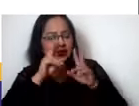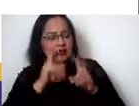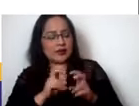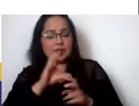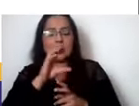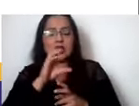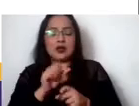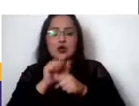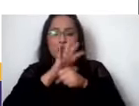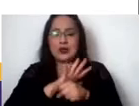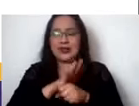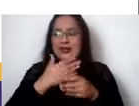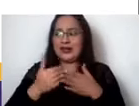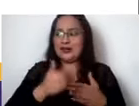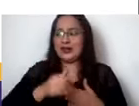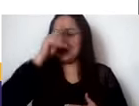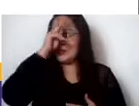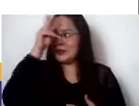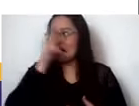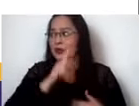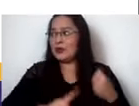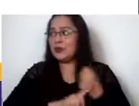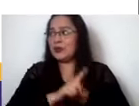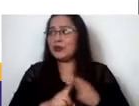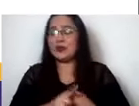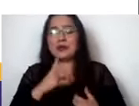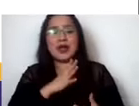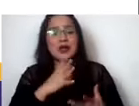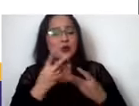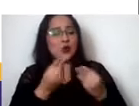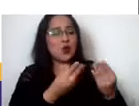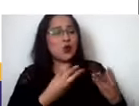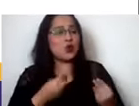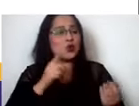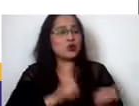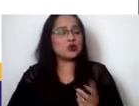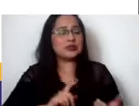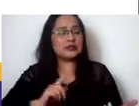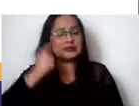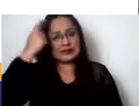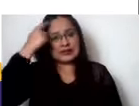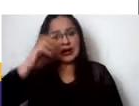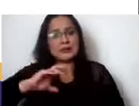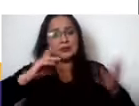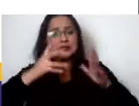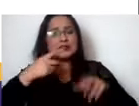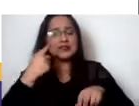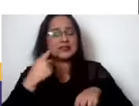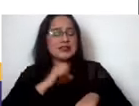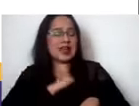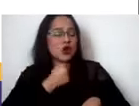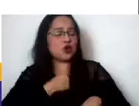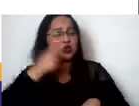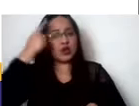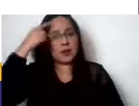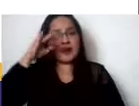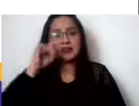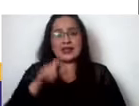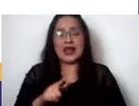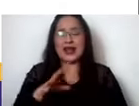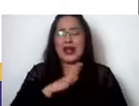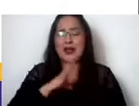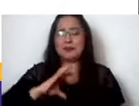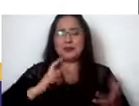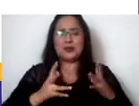Que está afectando tanto, causando tantas también trastornos de salud mental, por supuesto que está impactando. ¿Cómo